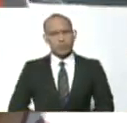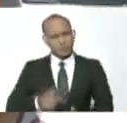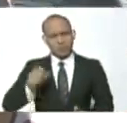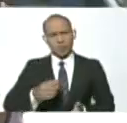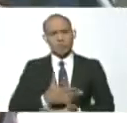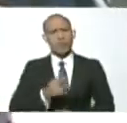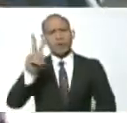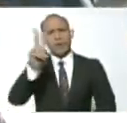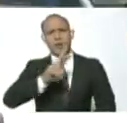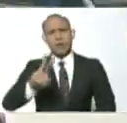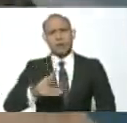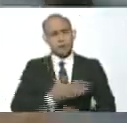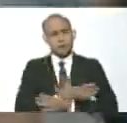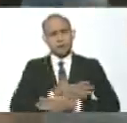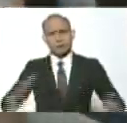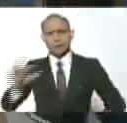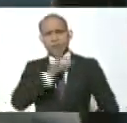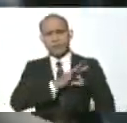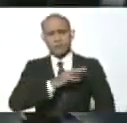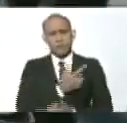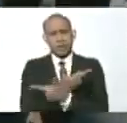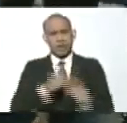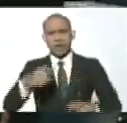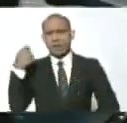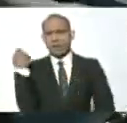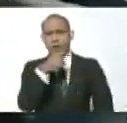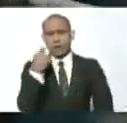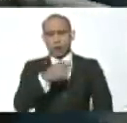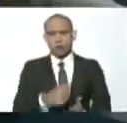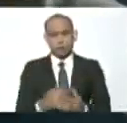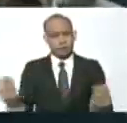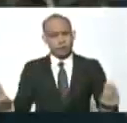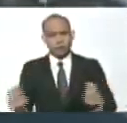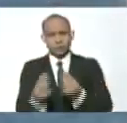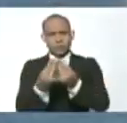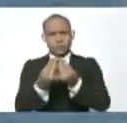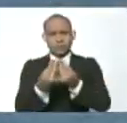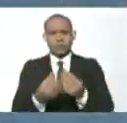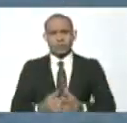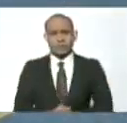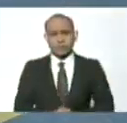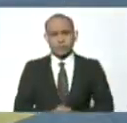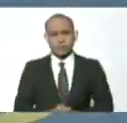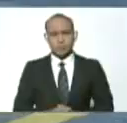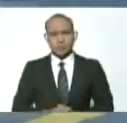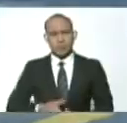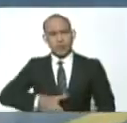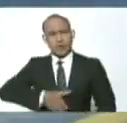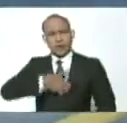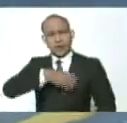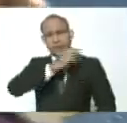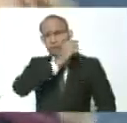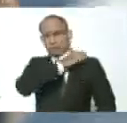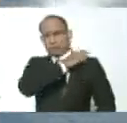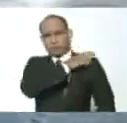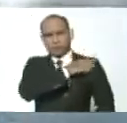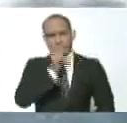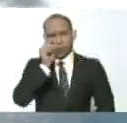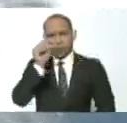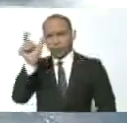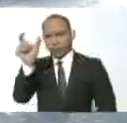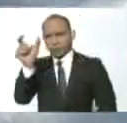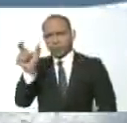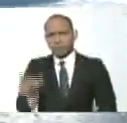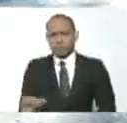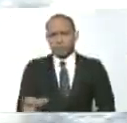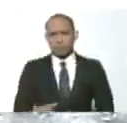venezuela soberana y libre de drogas me acompaña mi comandante en jefe el general de brigada fran pérez gonzález